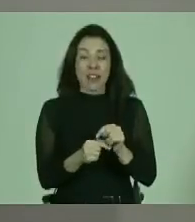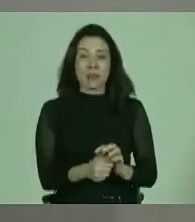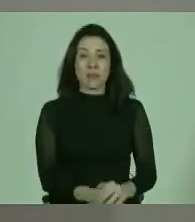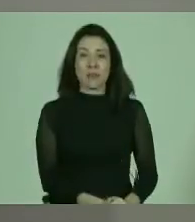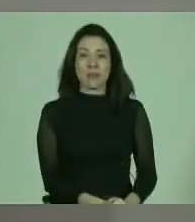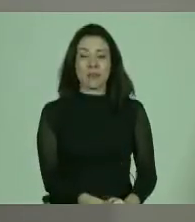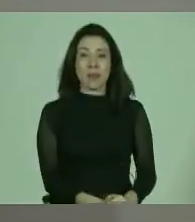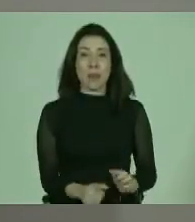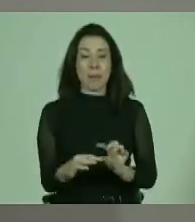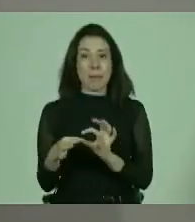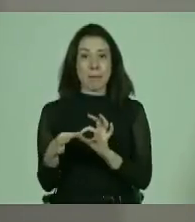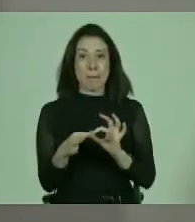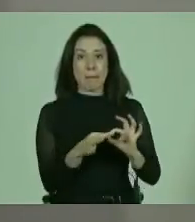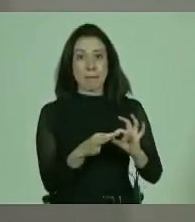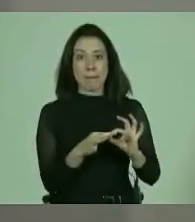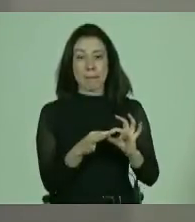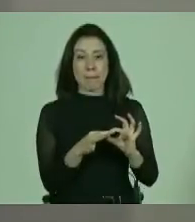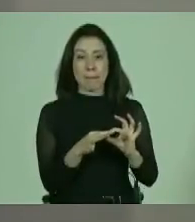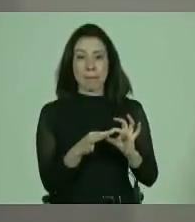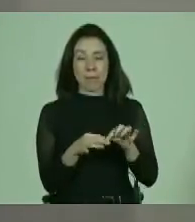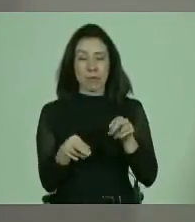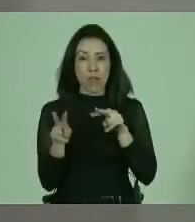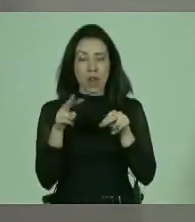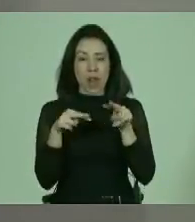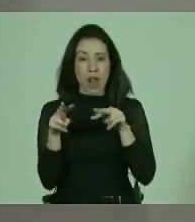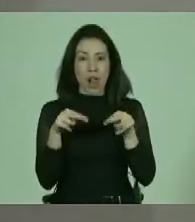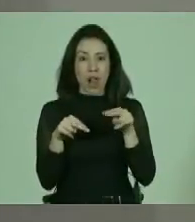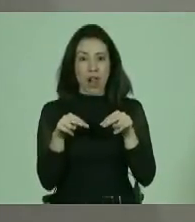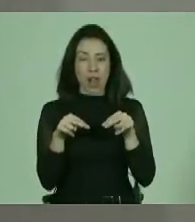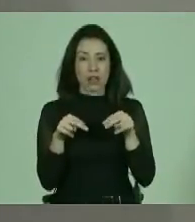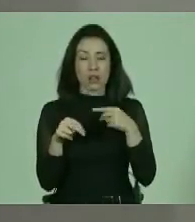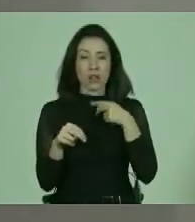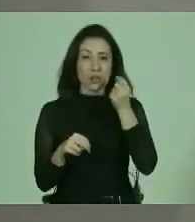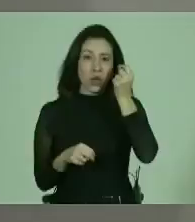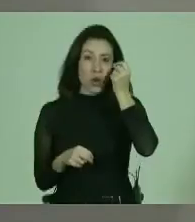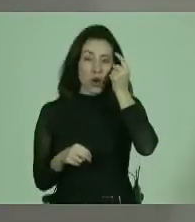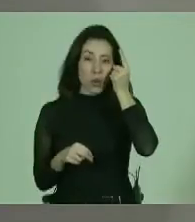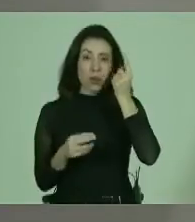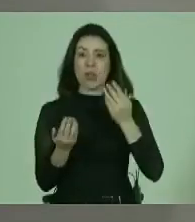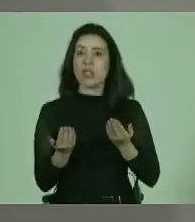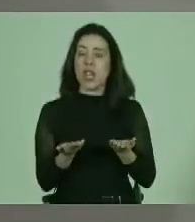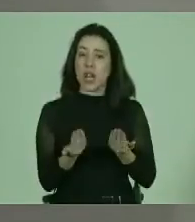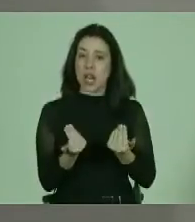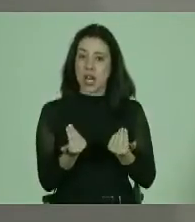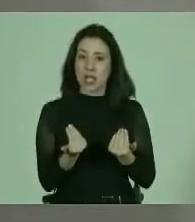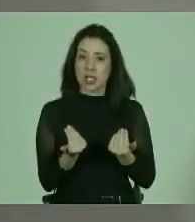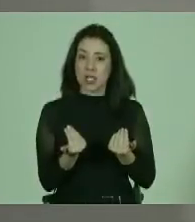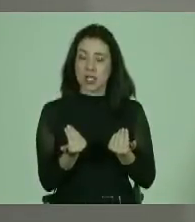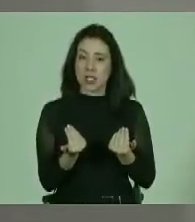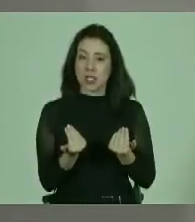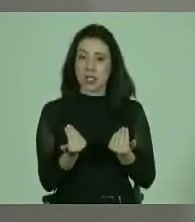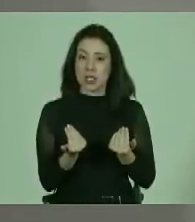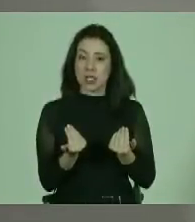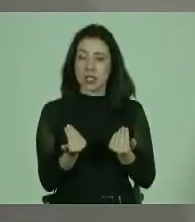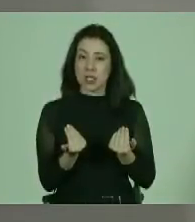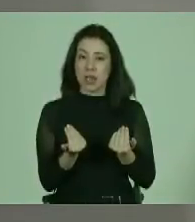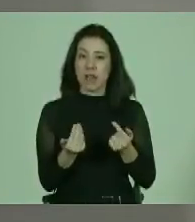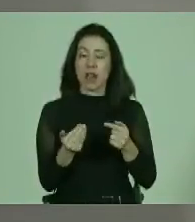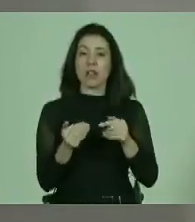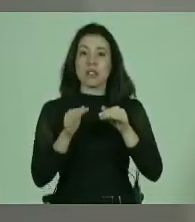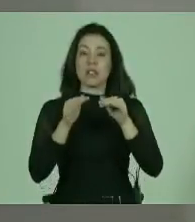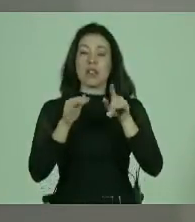a raíz de esta análisis pues entendemos que era muy necesario llamar la atención